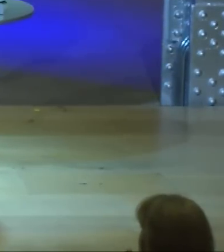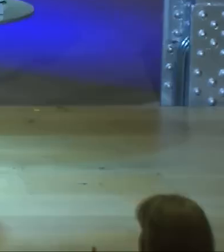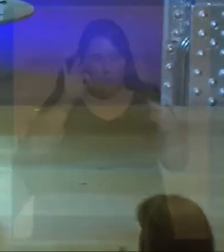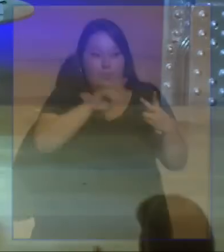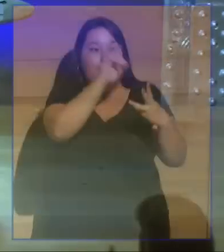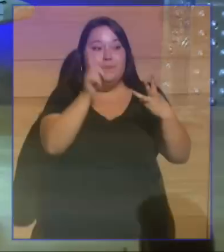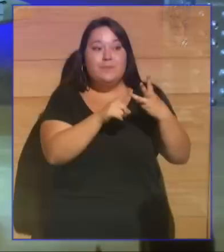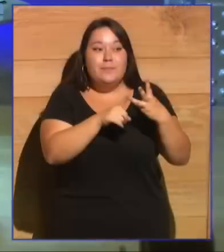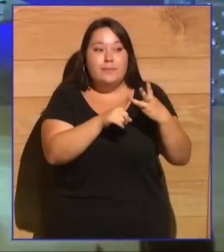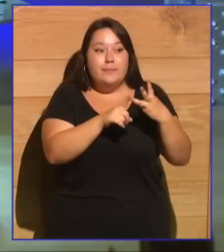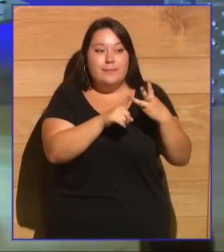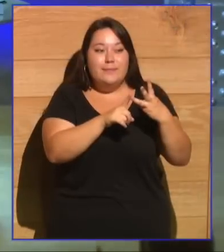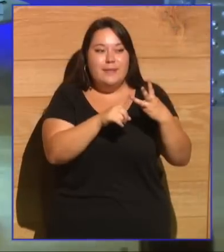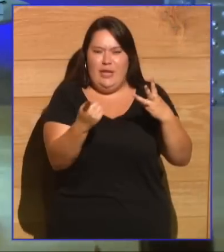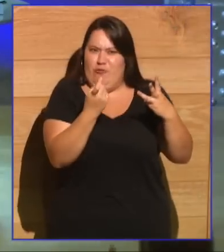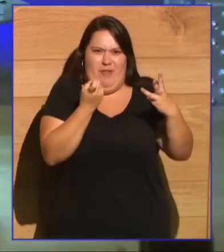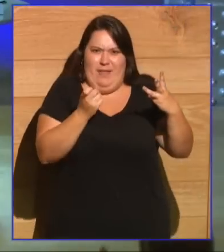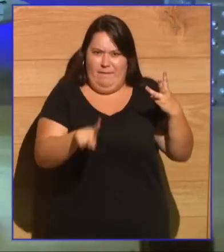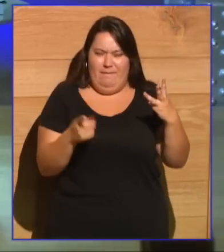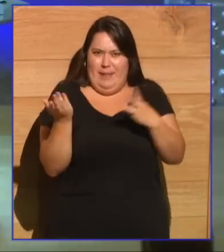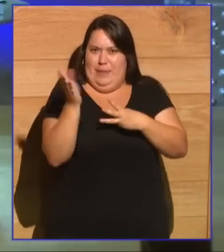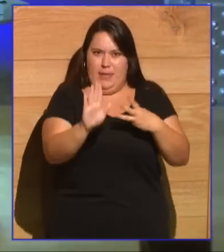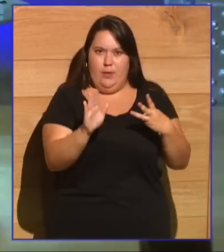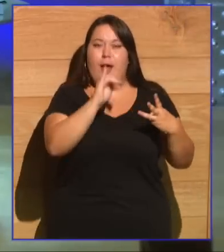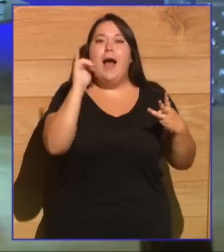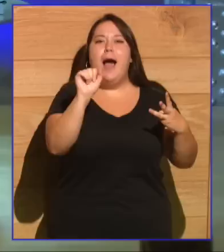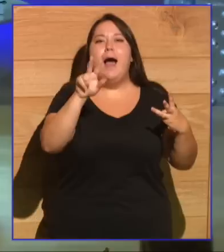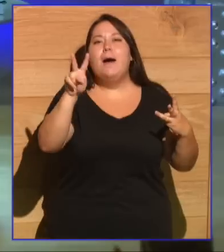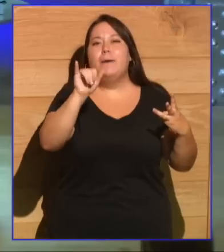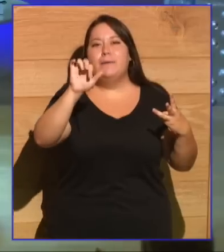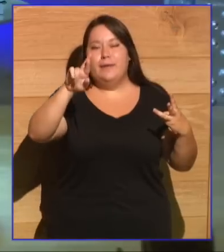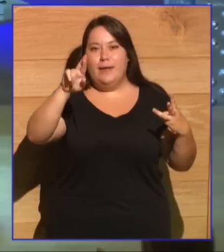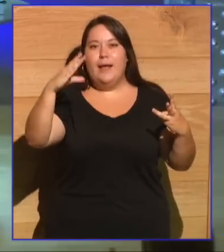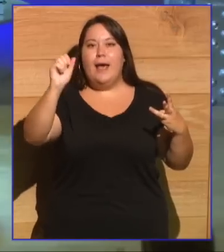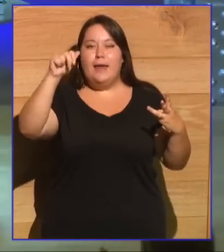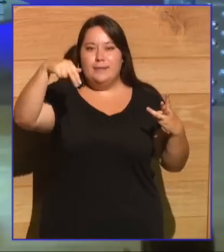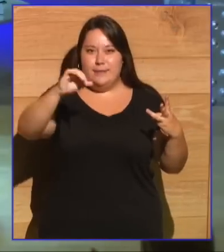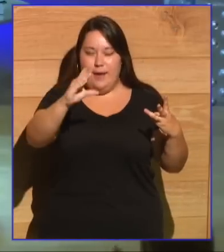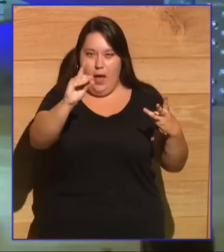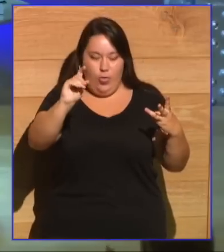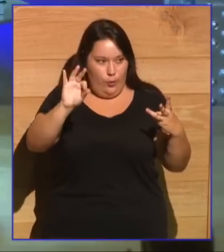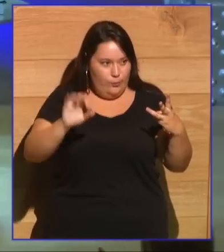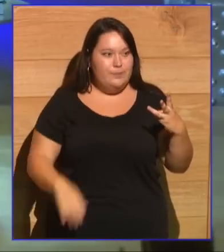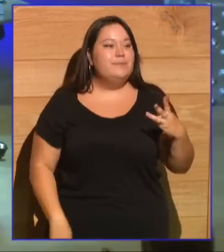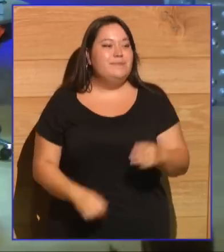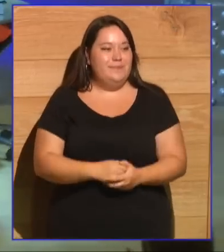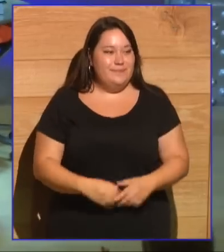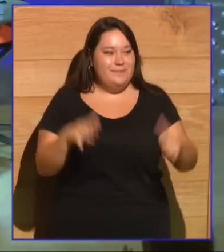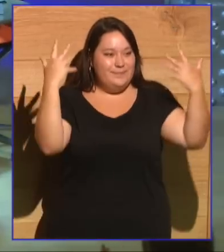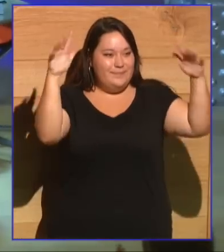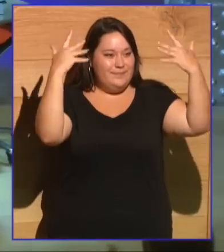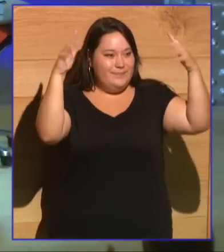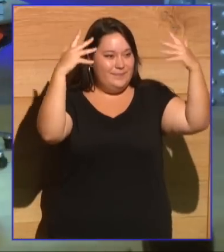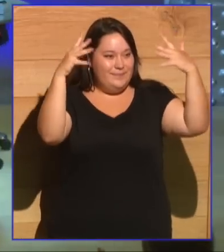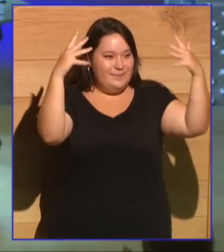y está un señor que no necesita crear nada no había alcanzado y el creador de enhorabuena por